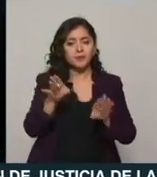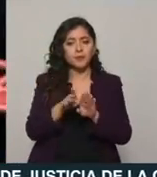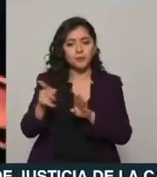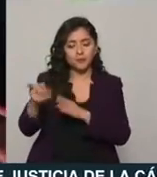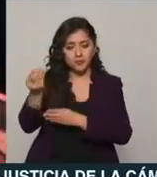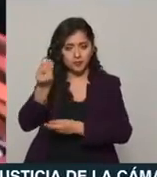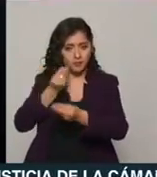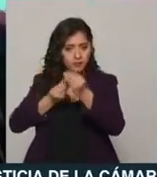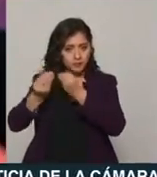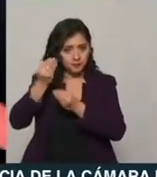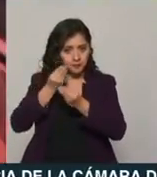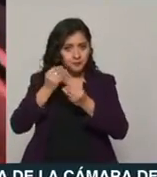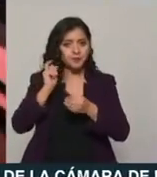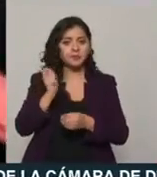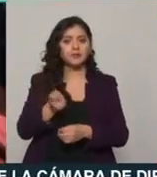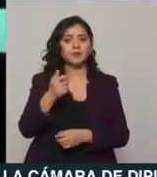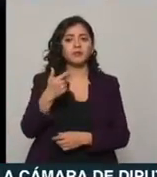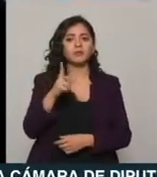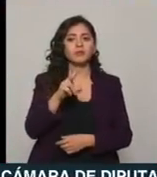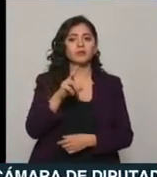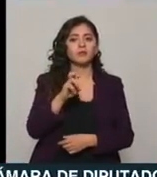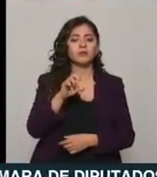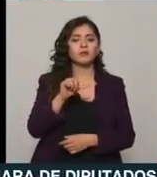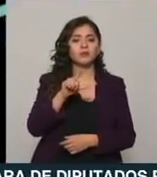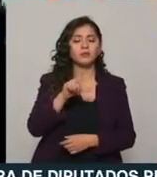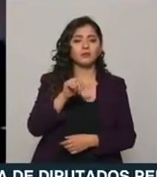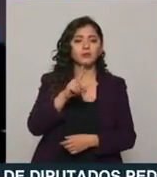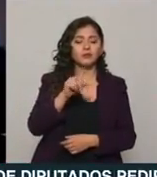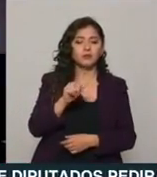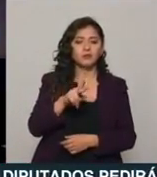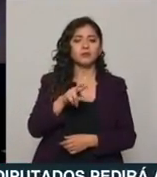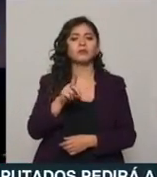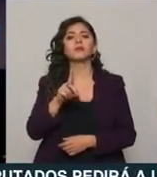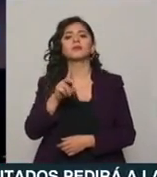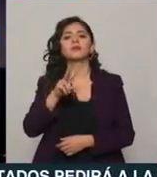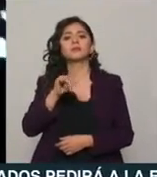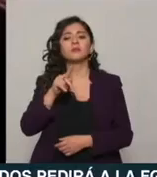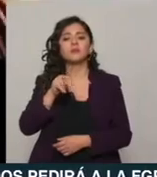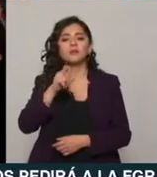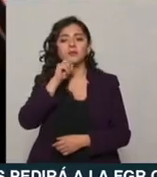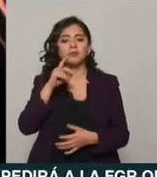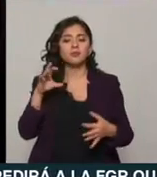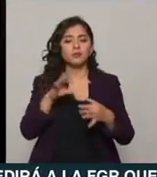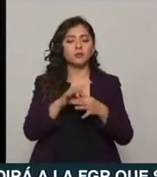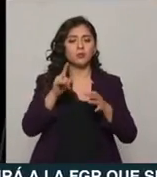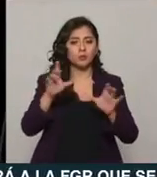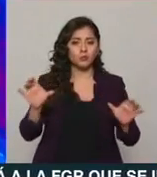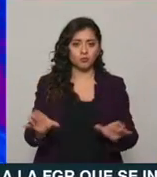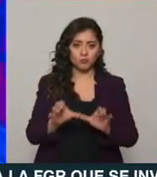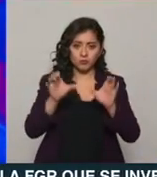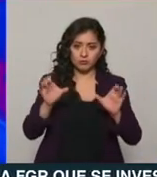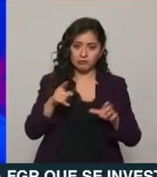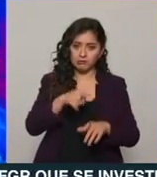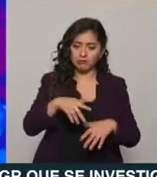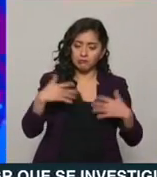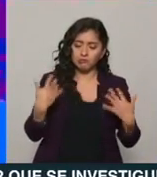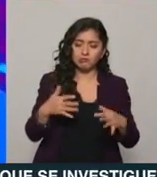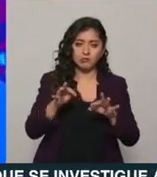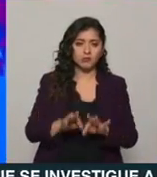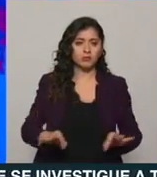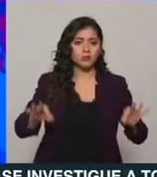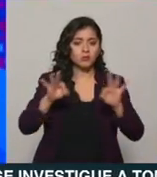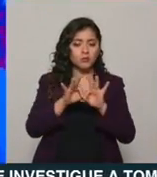a través de la realidad virtual y la computación. Y bueno, así es una oferta bastante grande. También